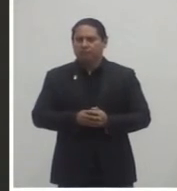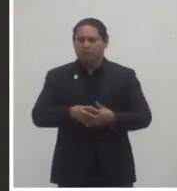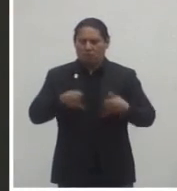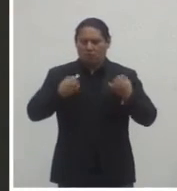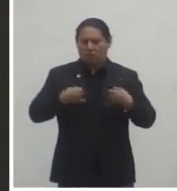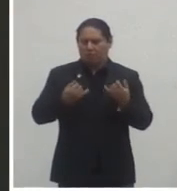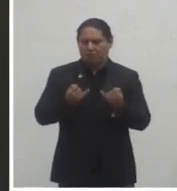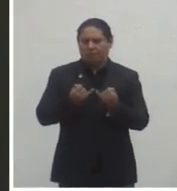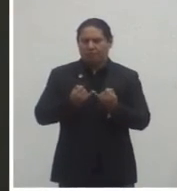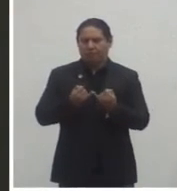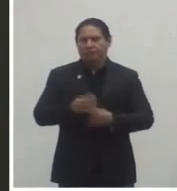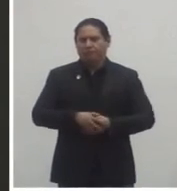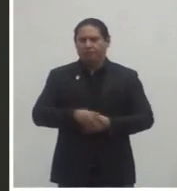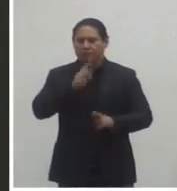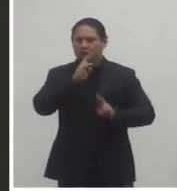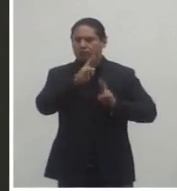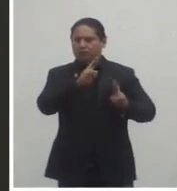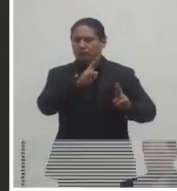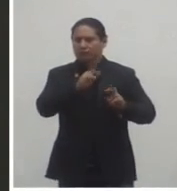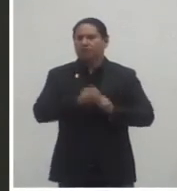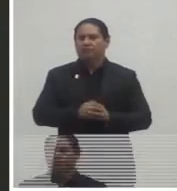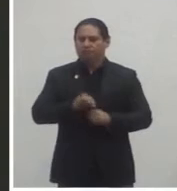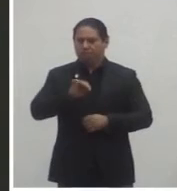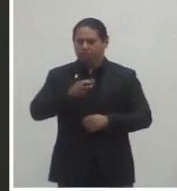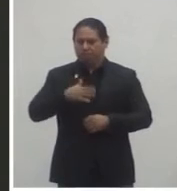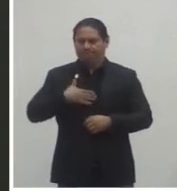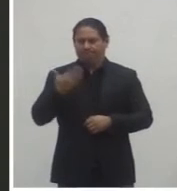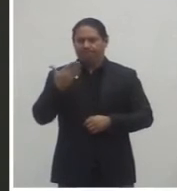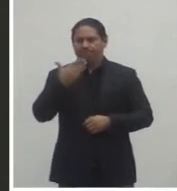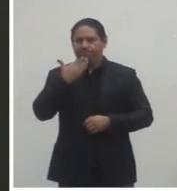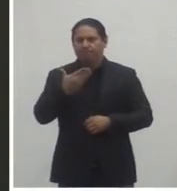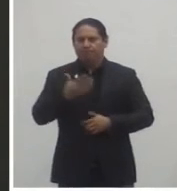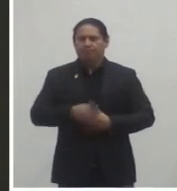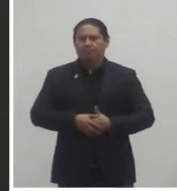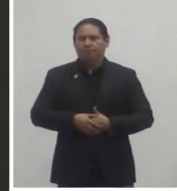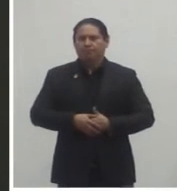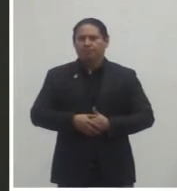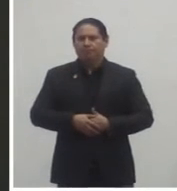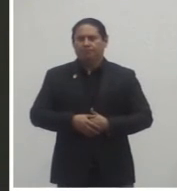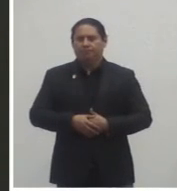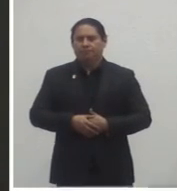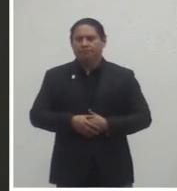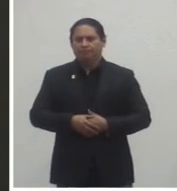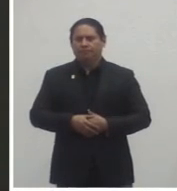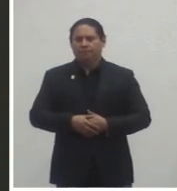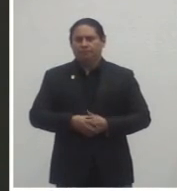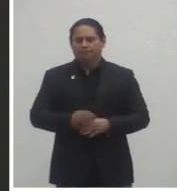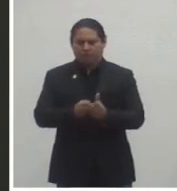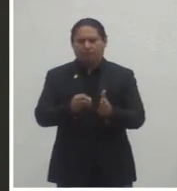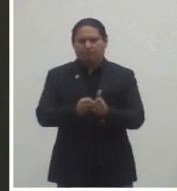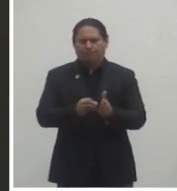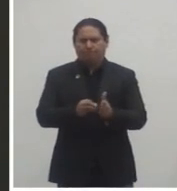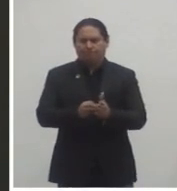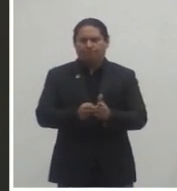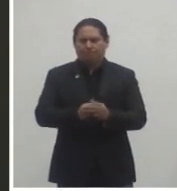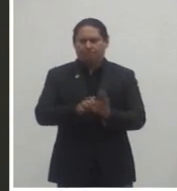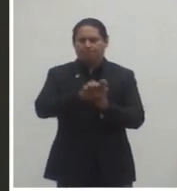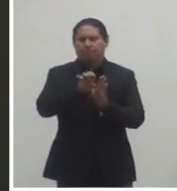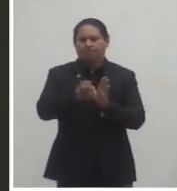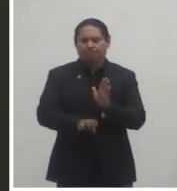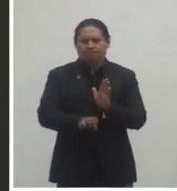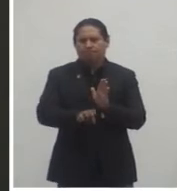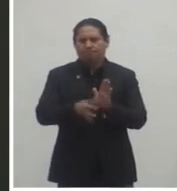joven. Los resultados son esperanzadores y más aún constituyen un